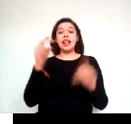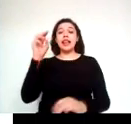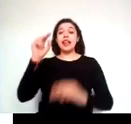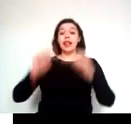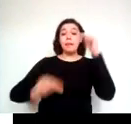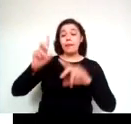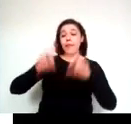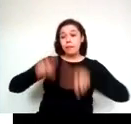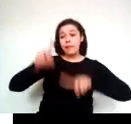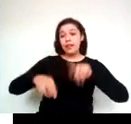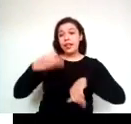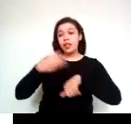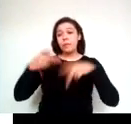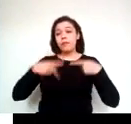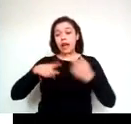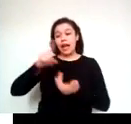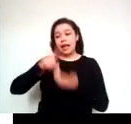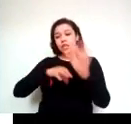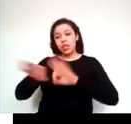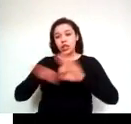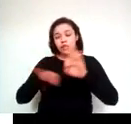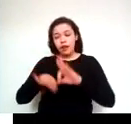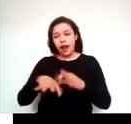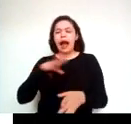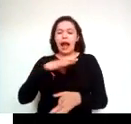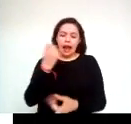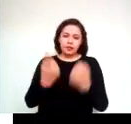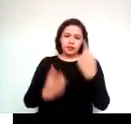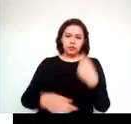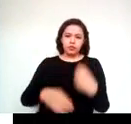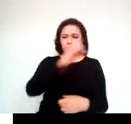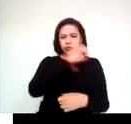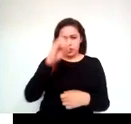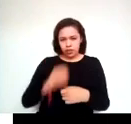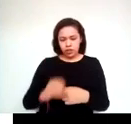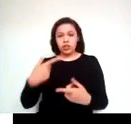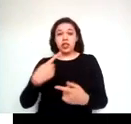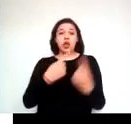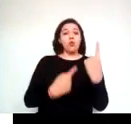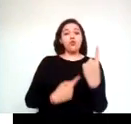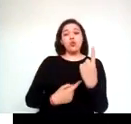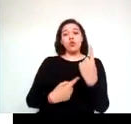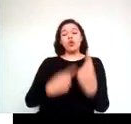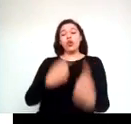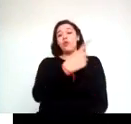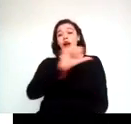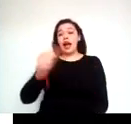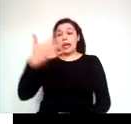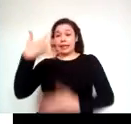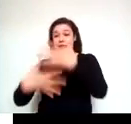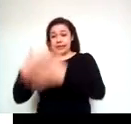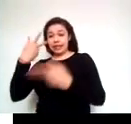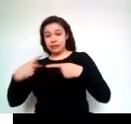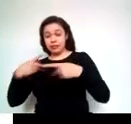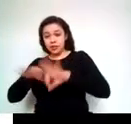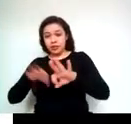cada institución. Hay algunas obligaciones y requerimientos para instituciones que tienen de 1 a 15 trabajadores, otras para